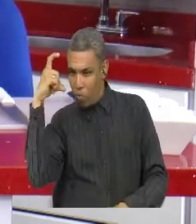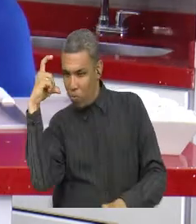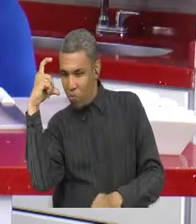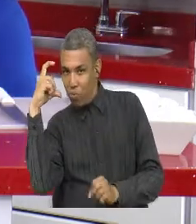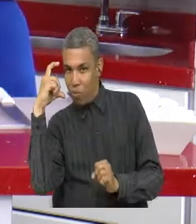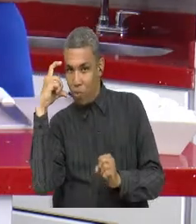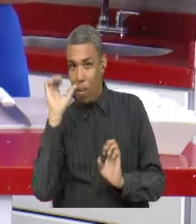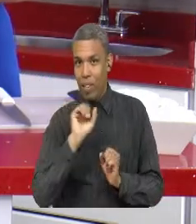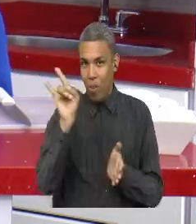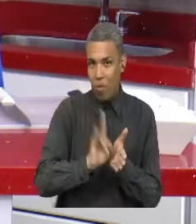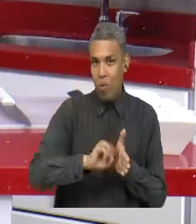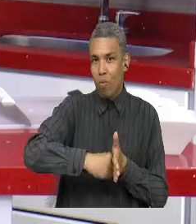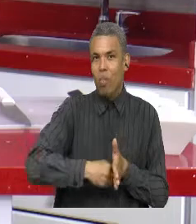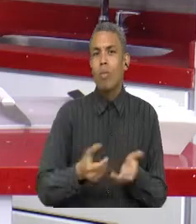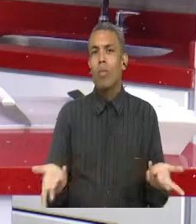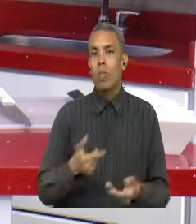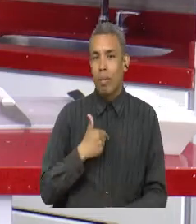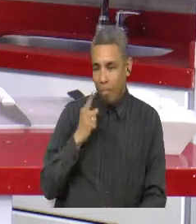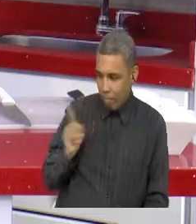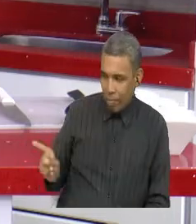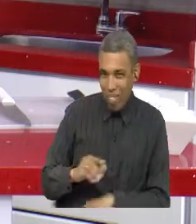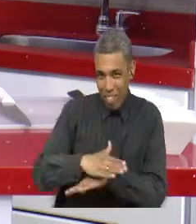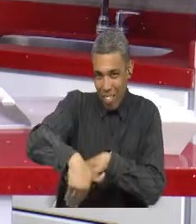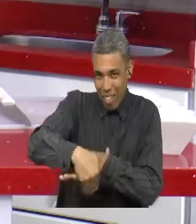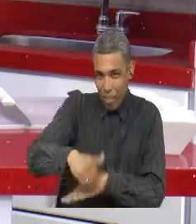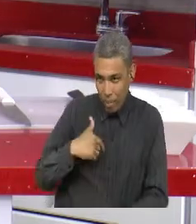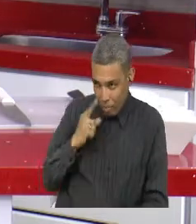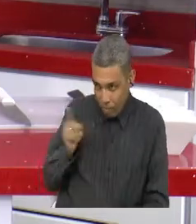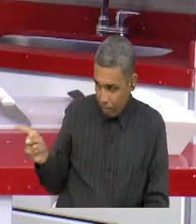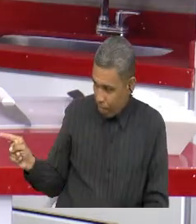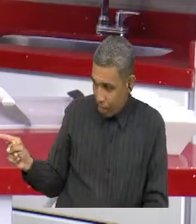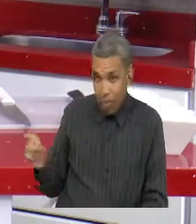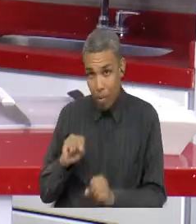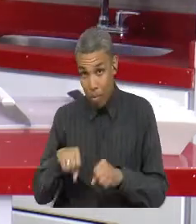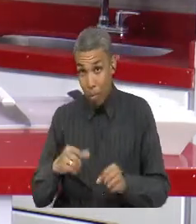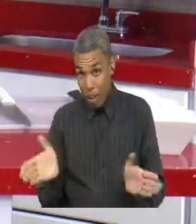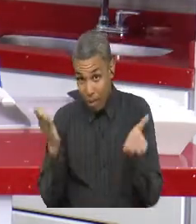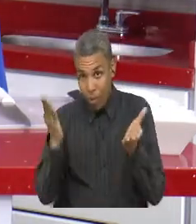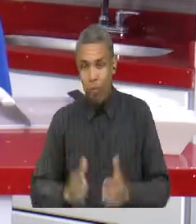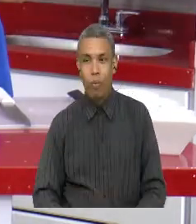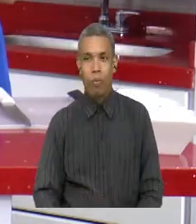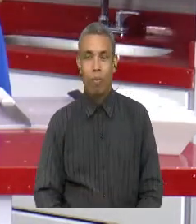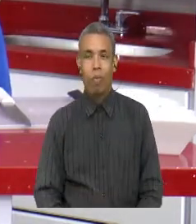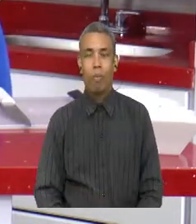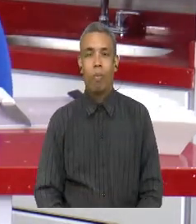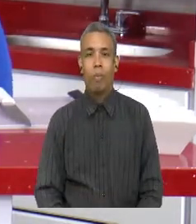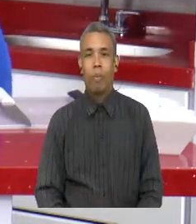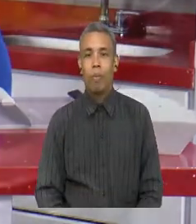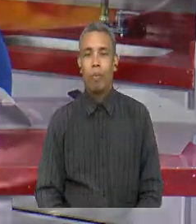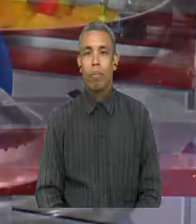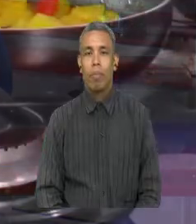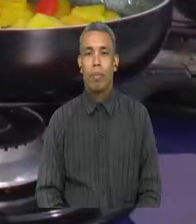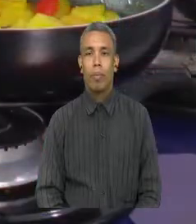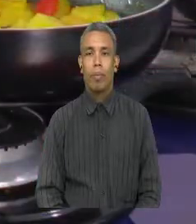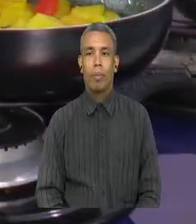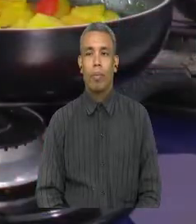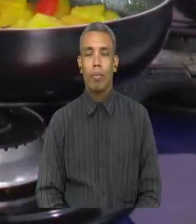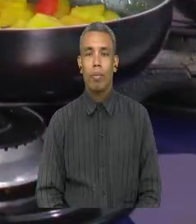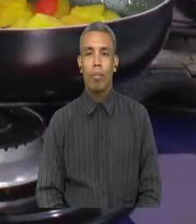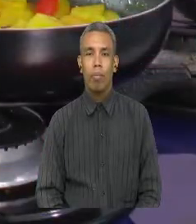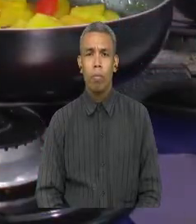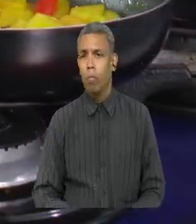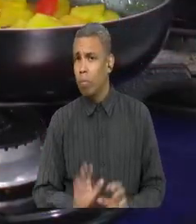por supuesto, visitar Zona Rápida el día de hoy y deleitarse con esta rica y deliciosa bebida y, por supuesto, todas las comidas. Claro, una forma